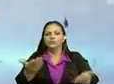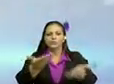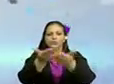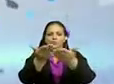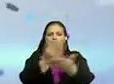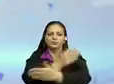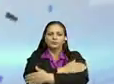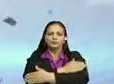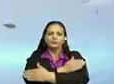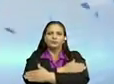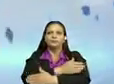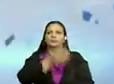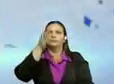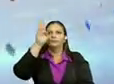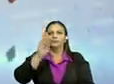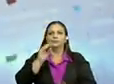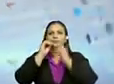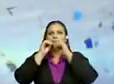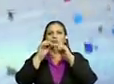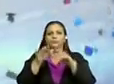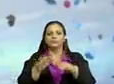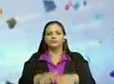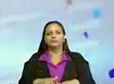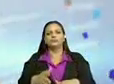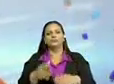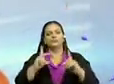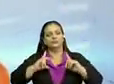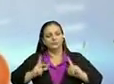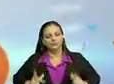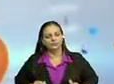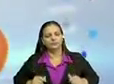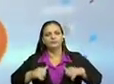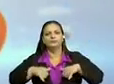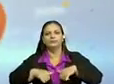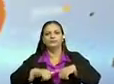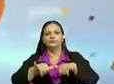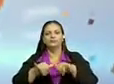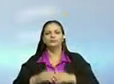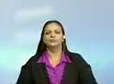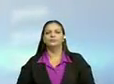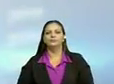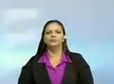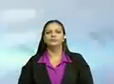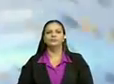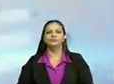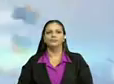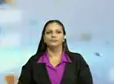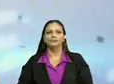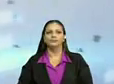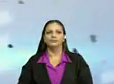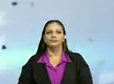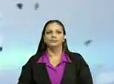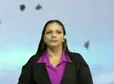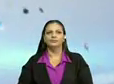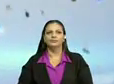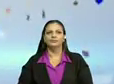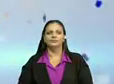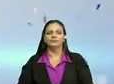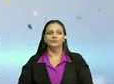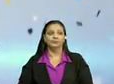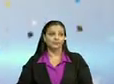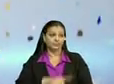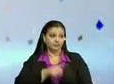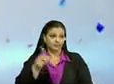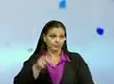mucha, mucha salud. Porque amor ya tienes, dinero no lo necesitas. Mayra, dice que igual tienes que caerte con el